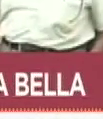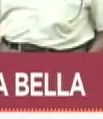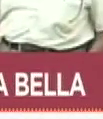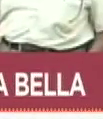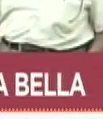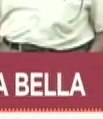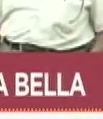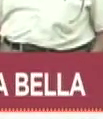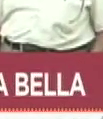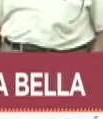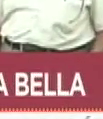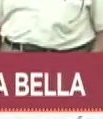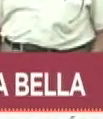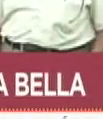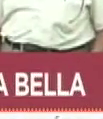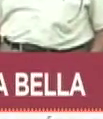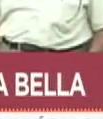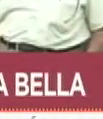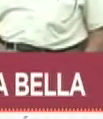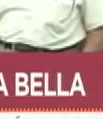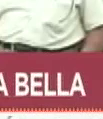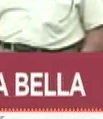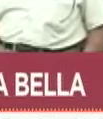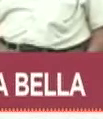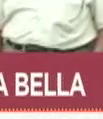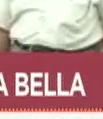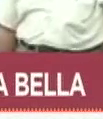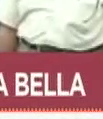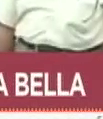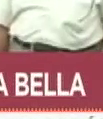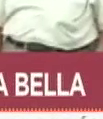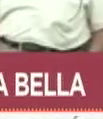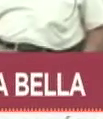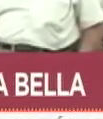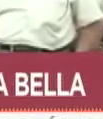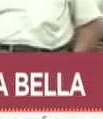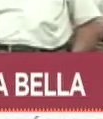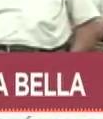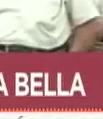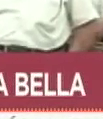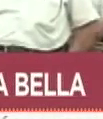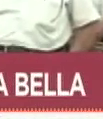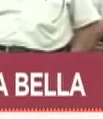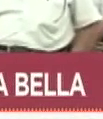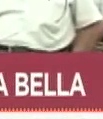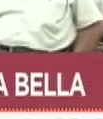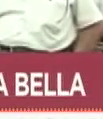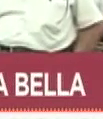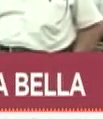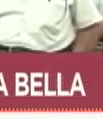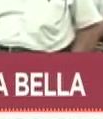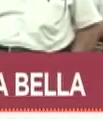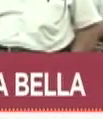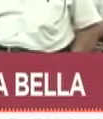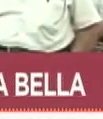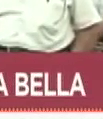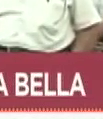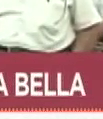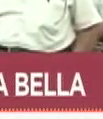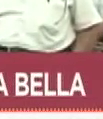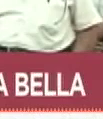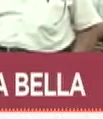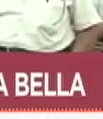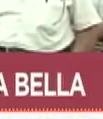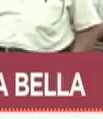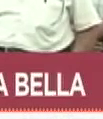acá, desde la capital, desde La Azulita, de nuestro estado bolivariano de Mérida. Desde este espacio, presidente,